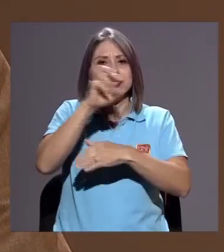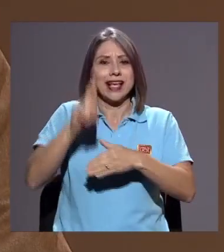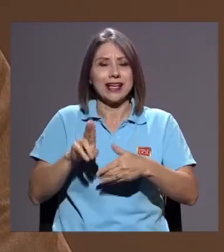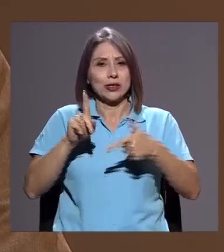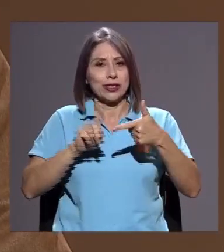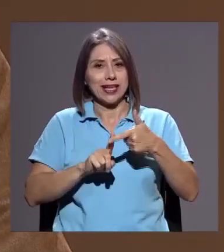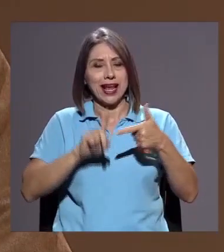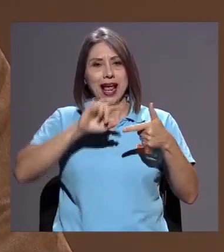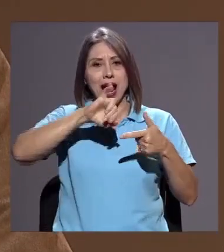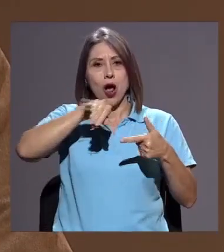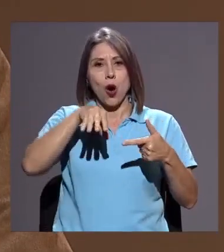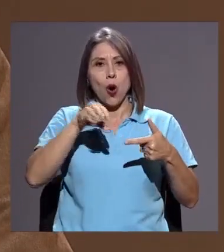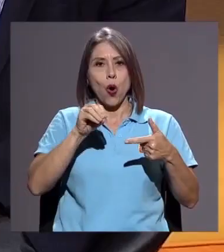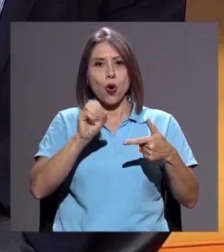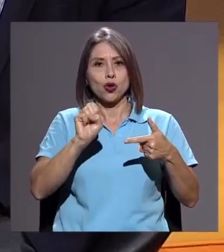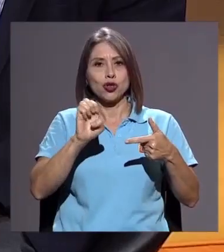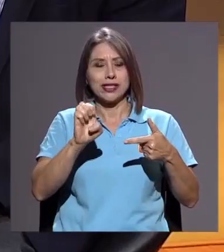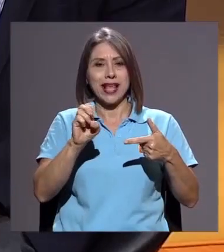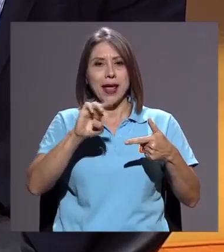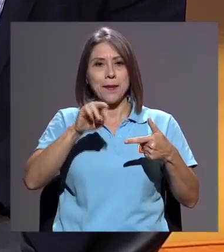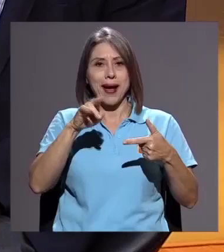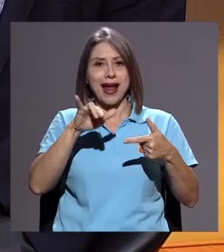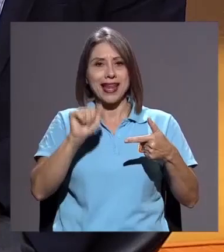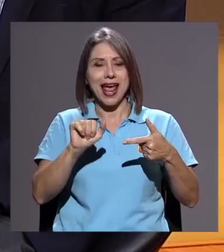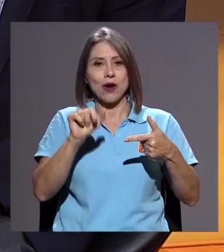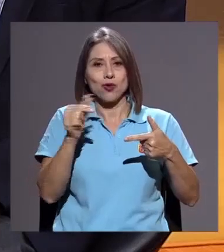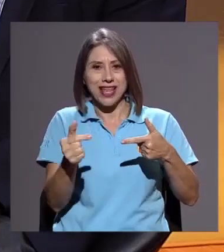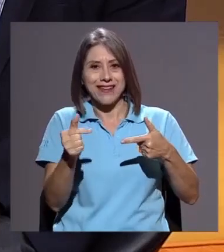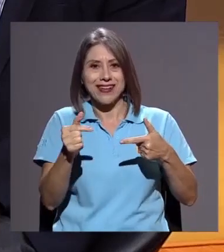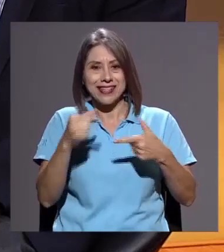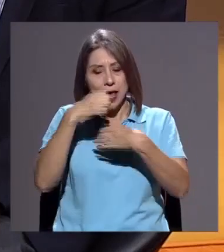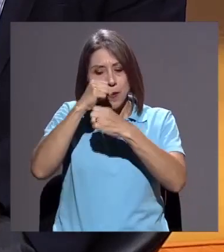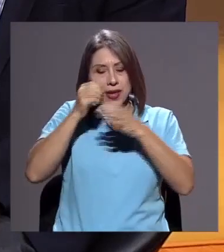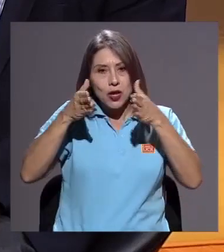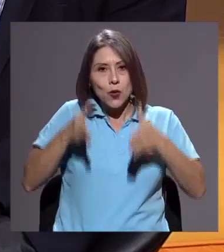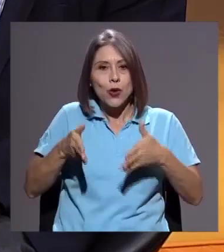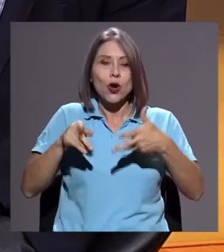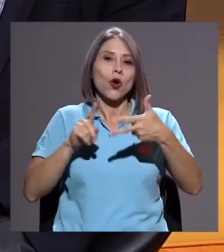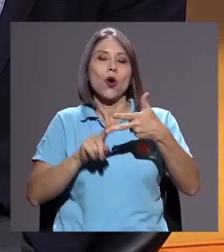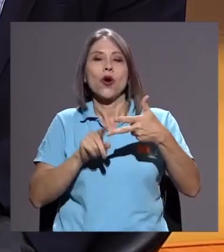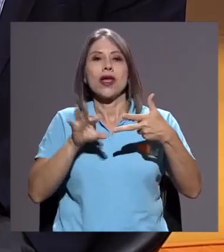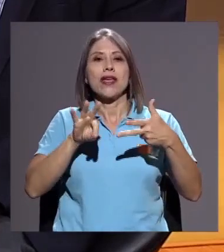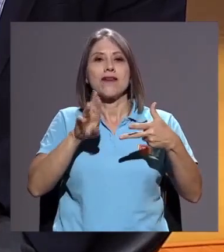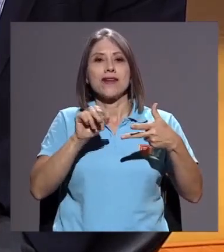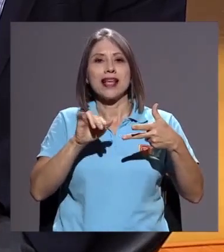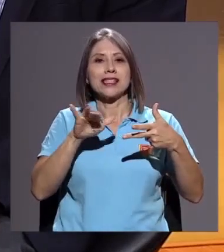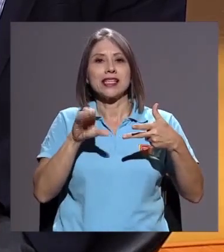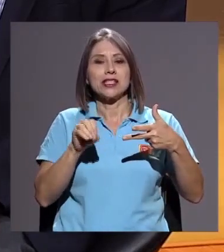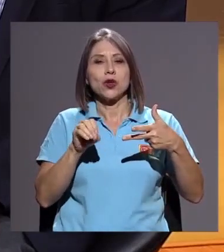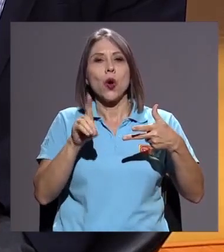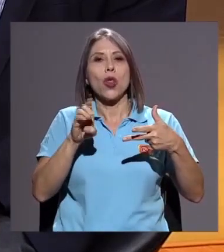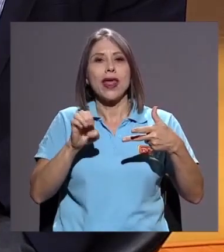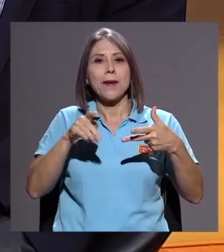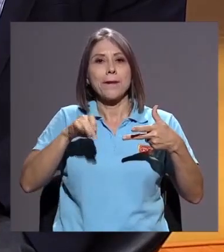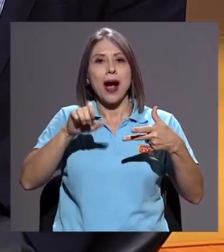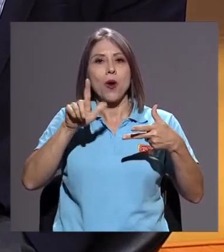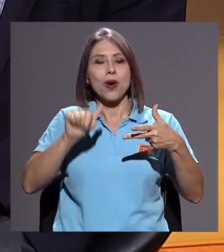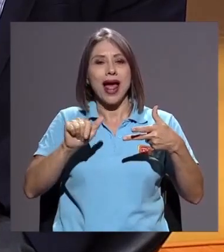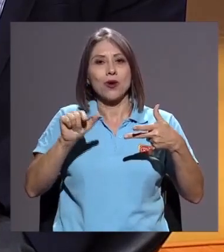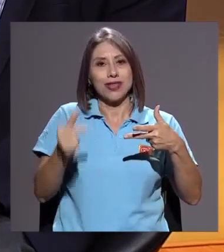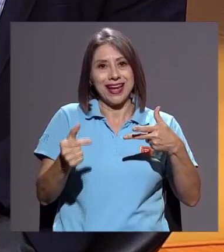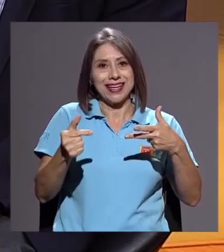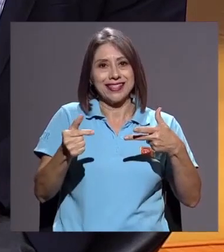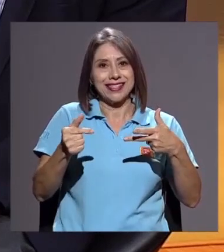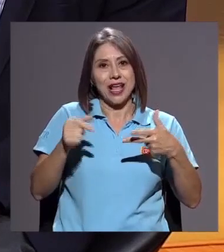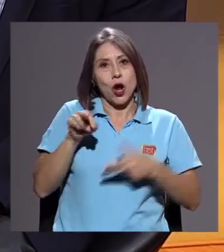María Gutiérrez es microbiólogo y don Francisco de Paula Gutiérrez es colega mío. Tiene un montón de